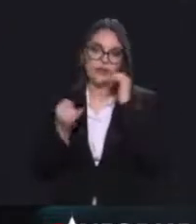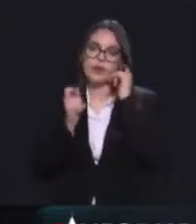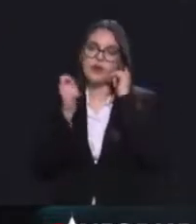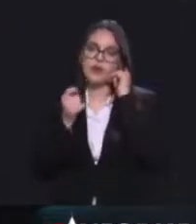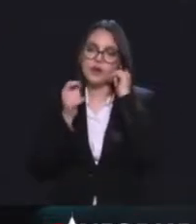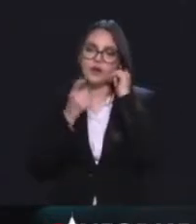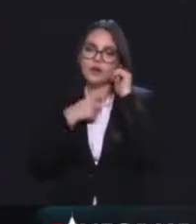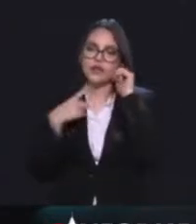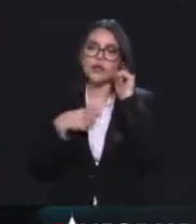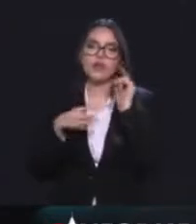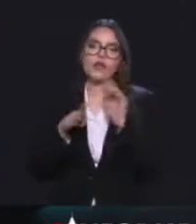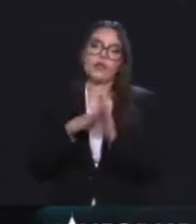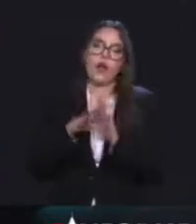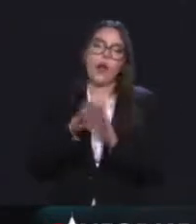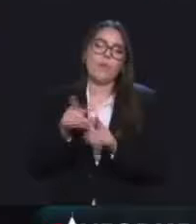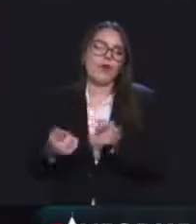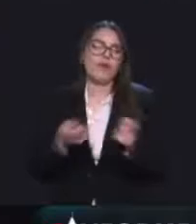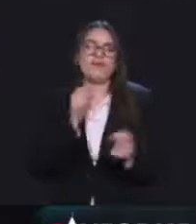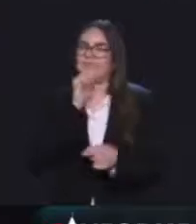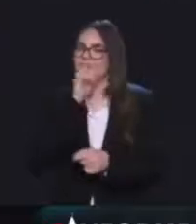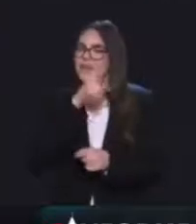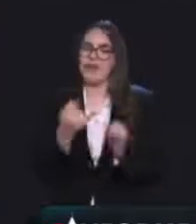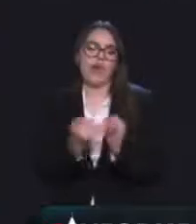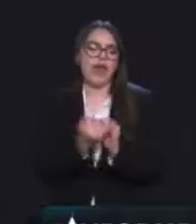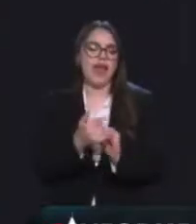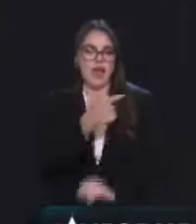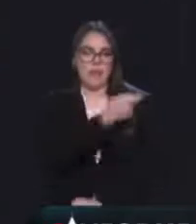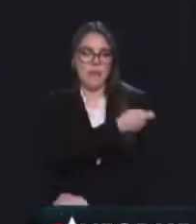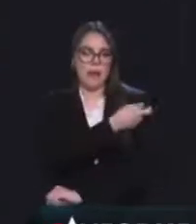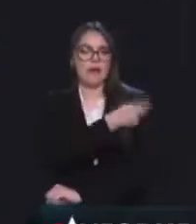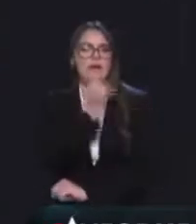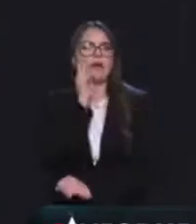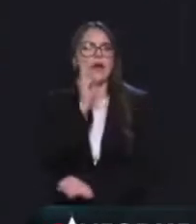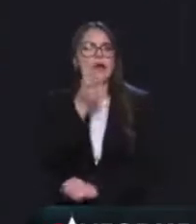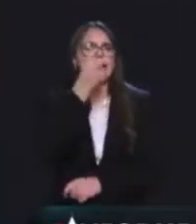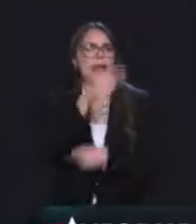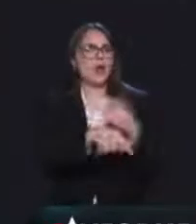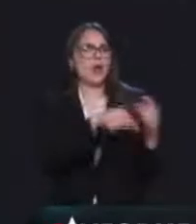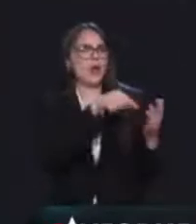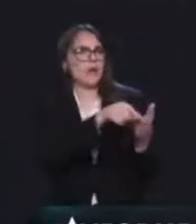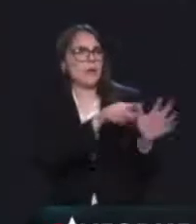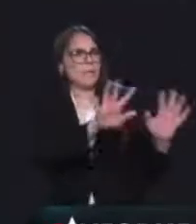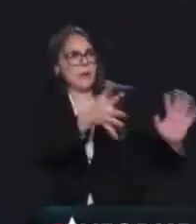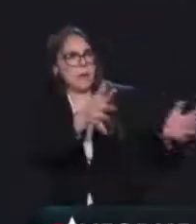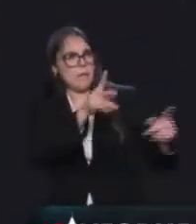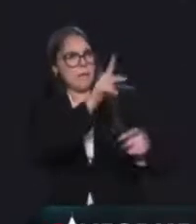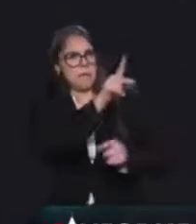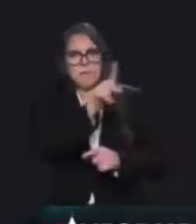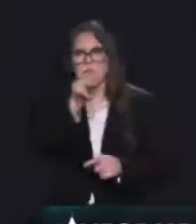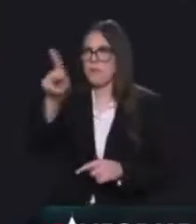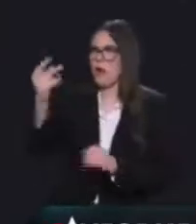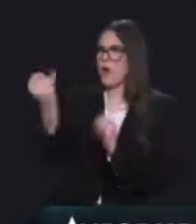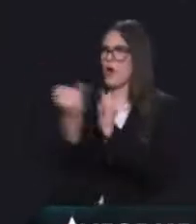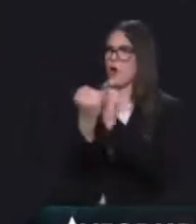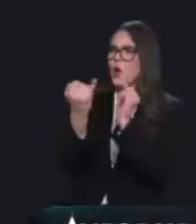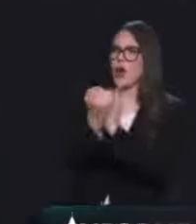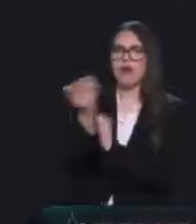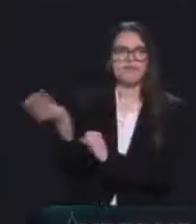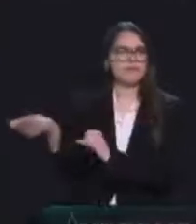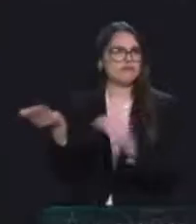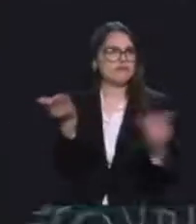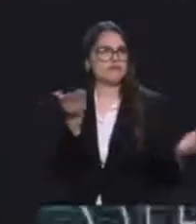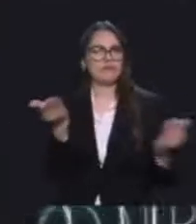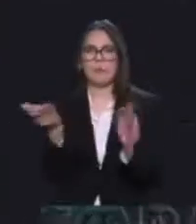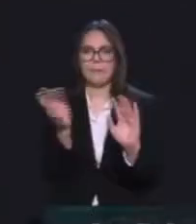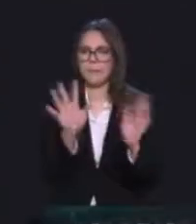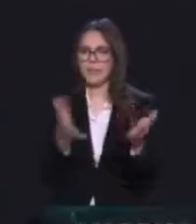grupo de control. Digo, el principio es el mismo de las vacunas, ¿eh? Entonces te buscas un hogar casi igual, porque bueno, en ciencias sociales es muy